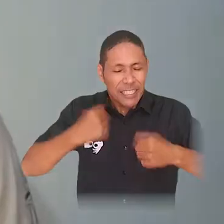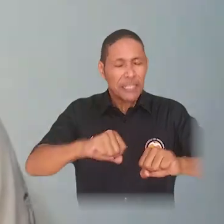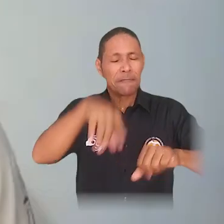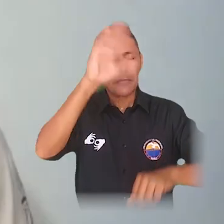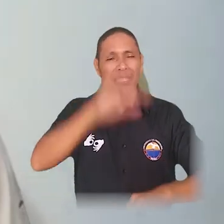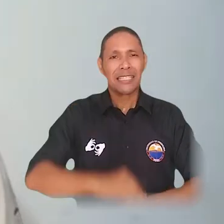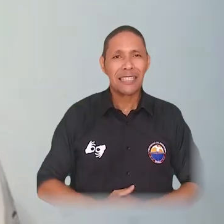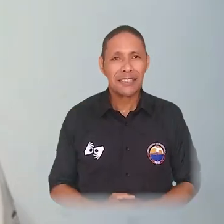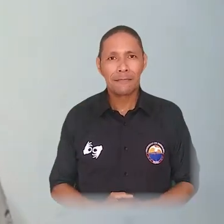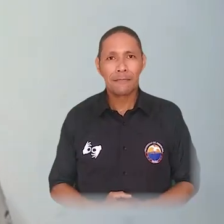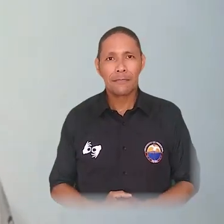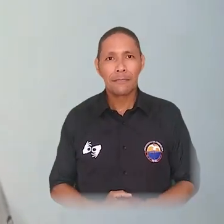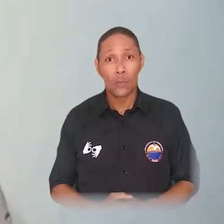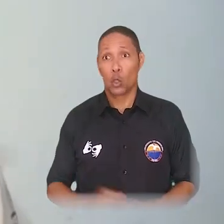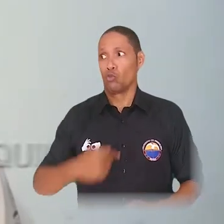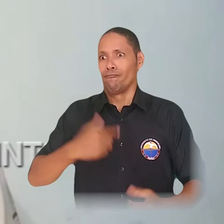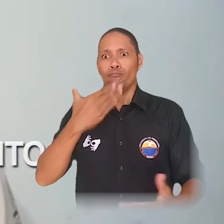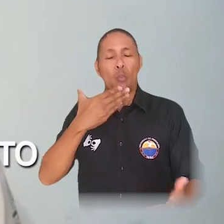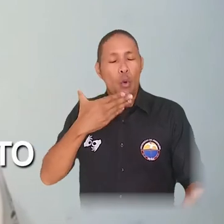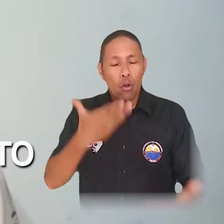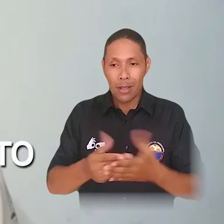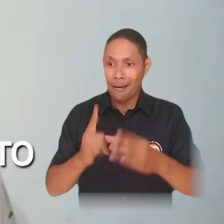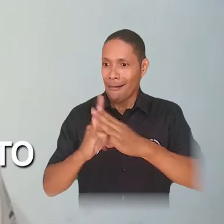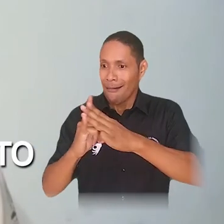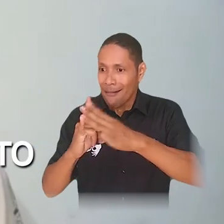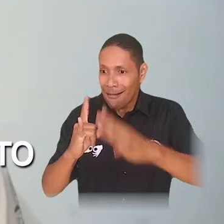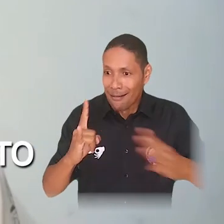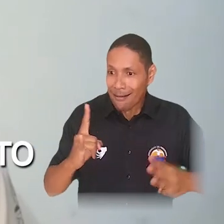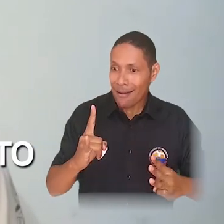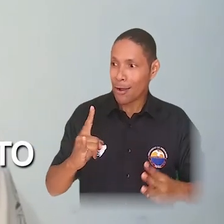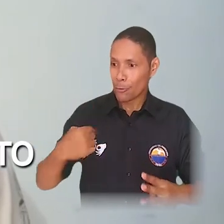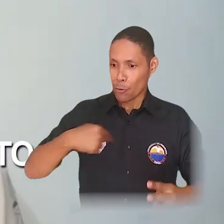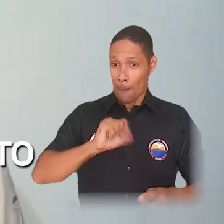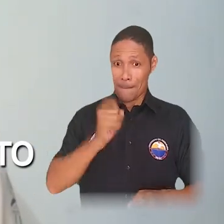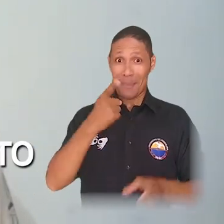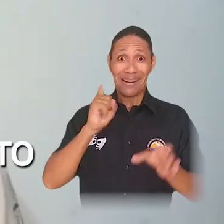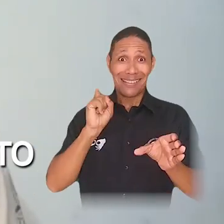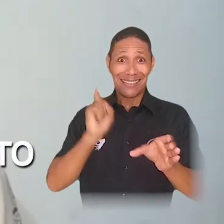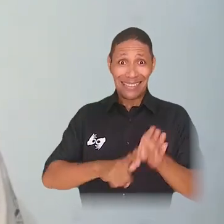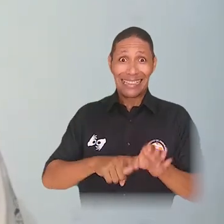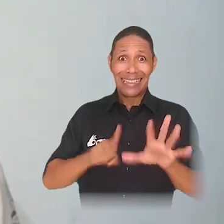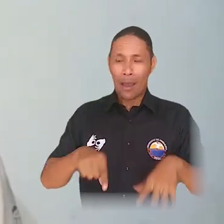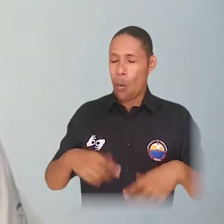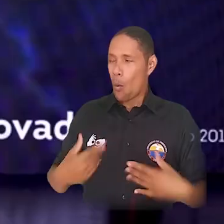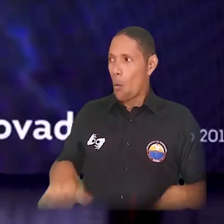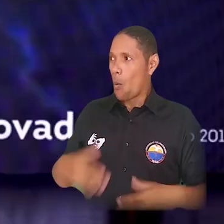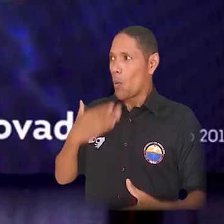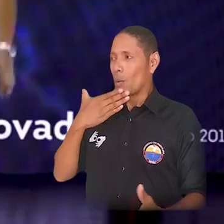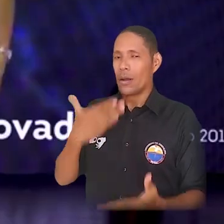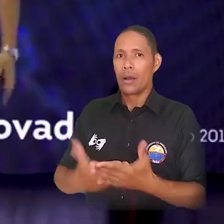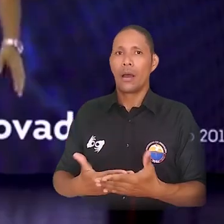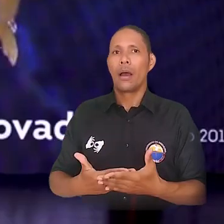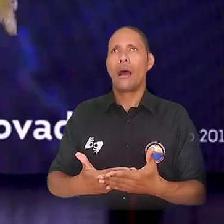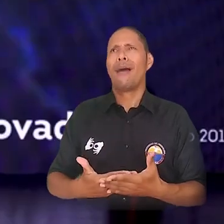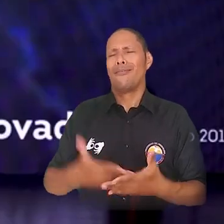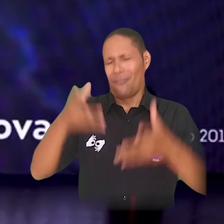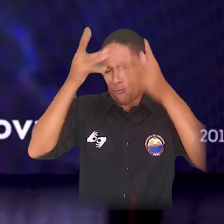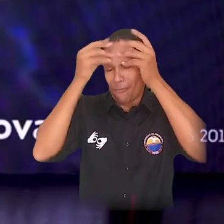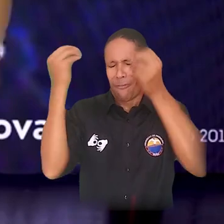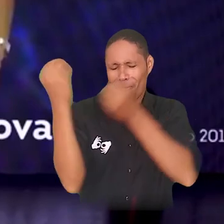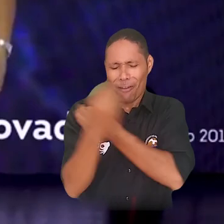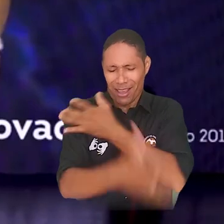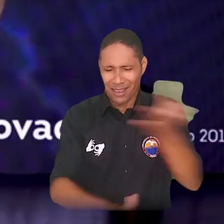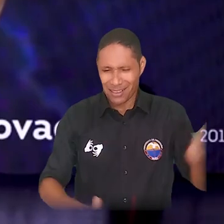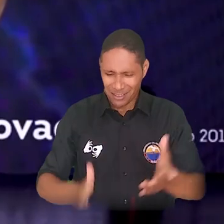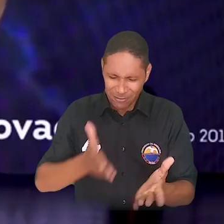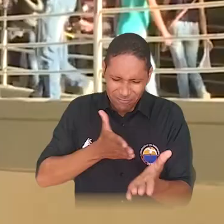vida. Quiero darle gracias a la Universidad del Magdalena por el detalle que ha tenido con nosotros los estudiantes del primer semestre. Muchas bendiciones y éxitos en